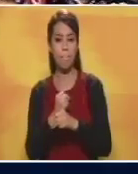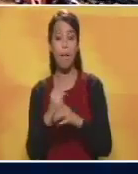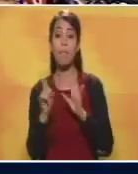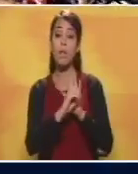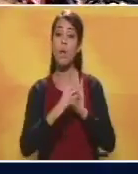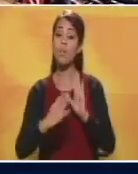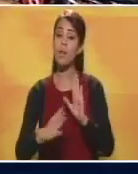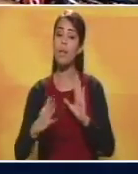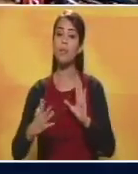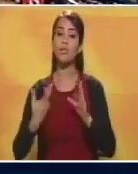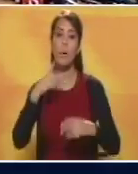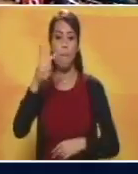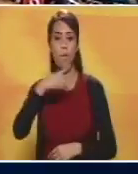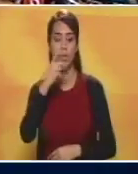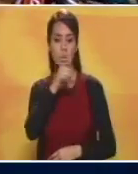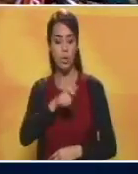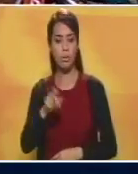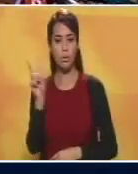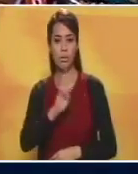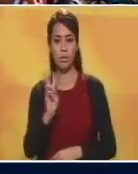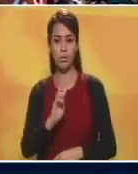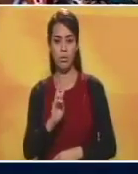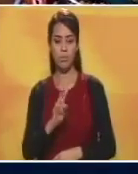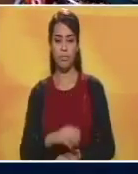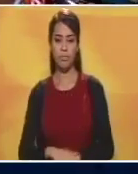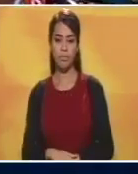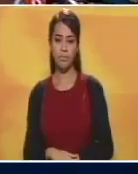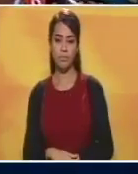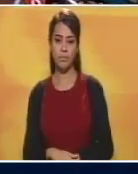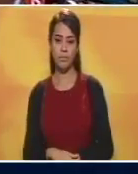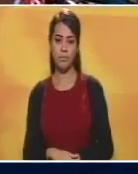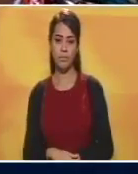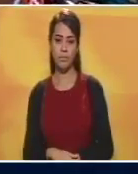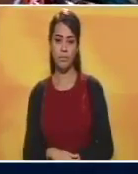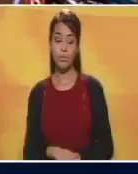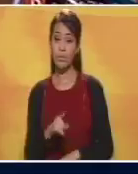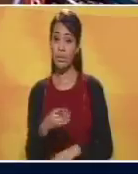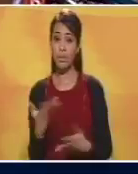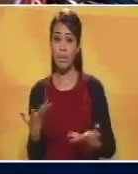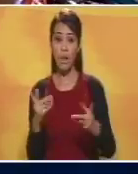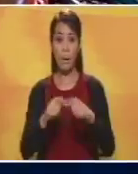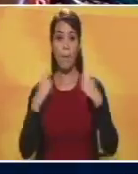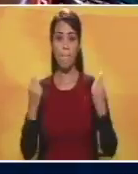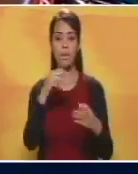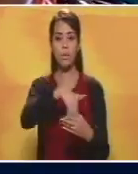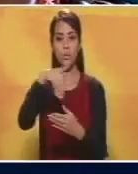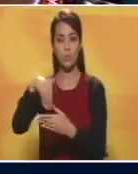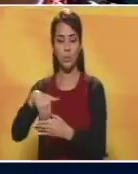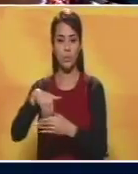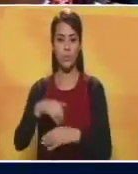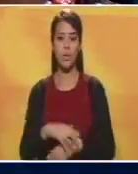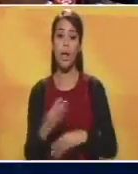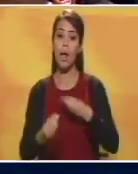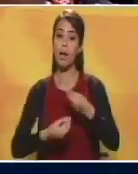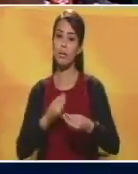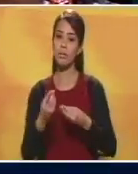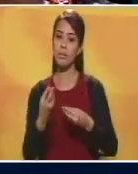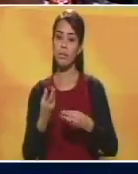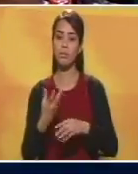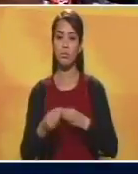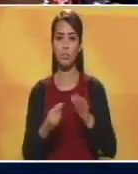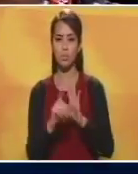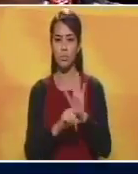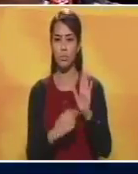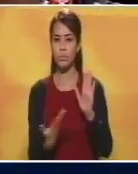derechos políticos que tenemos los venezolanos, y en este caso, en el marco de una campaña electoral, a realizar los actos